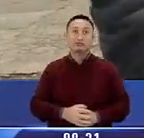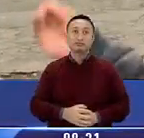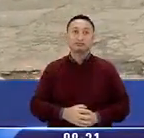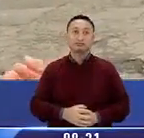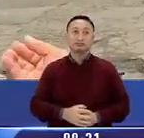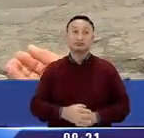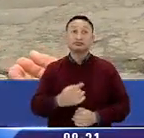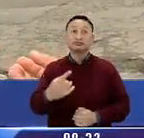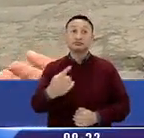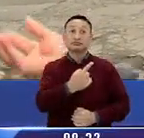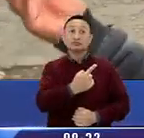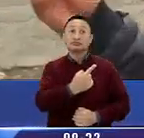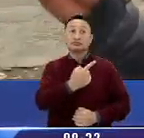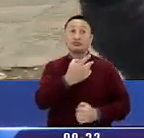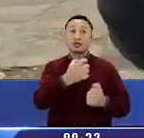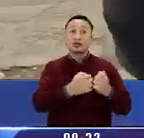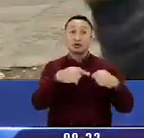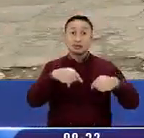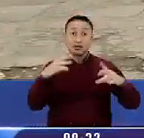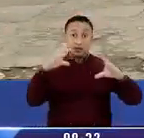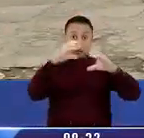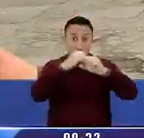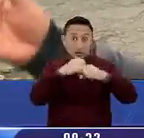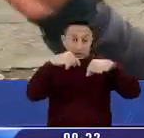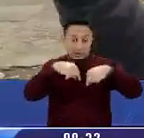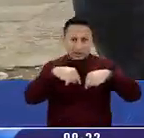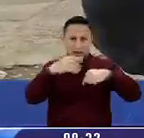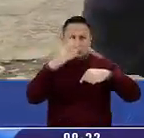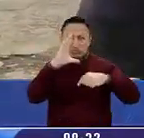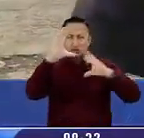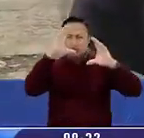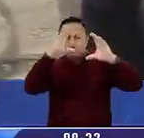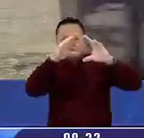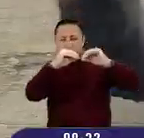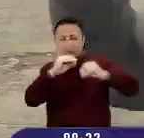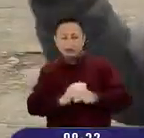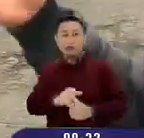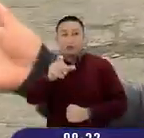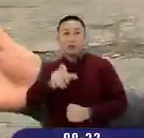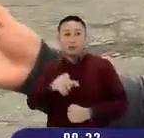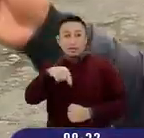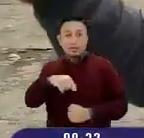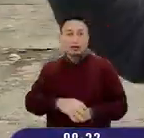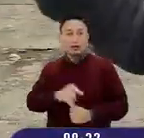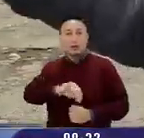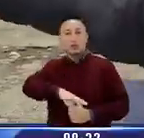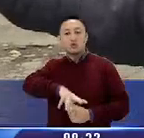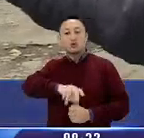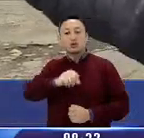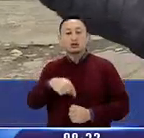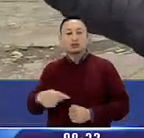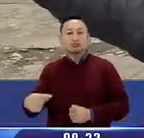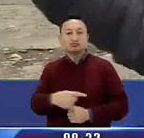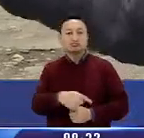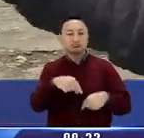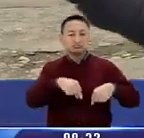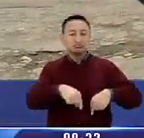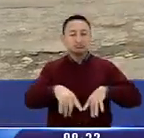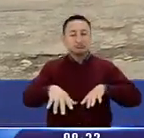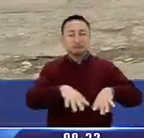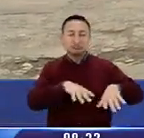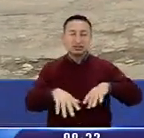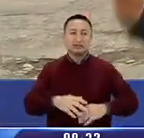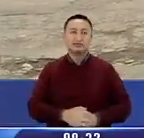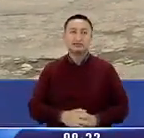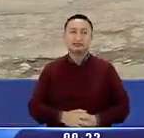esa situación que está ahí en la noche hace mucha sombra. Y vienen, pues, gente peligrosa a estar haciendo sus actividades aquí,